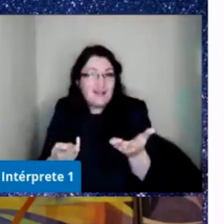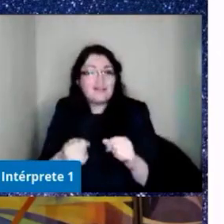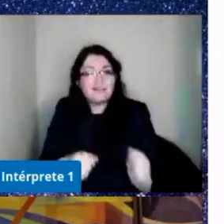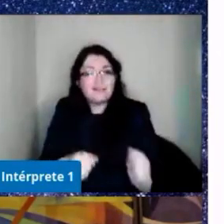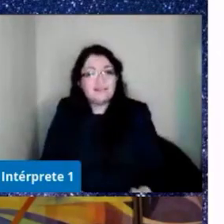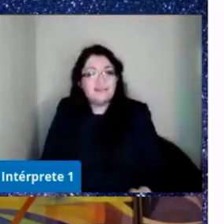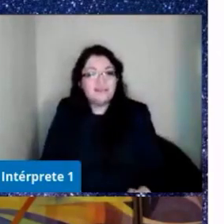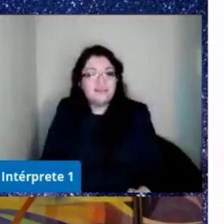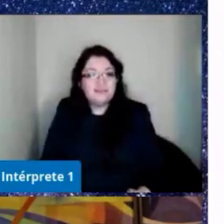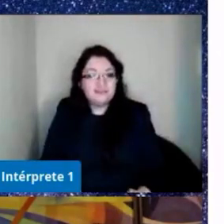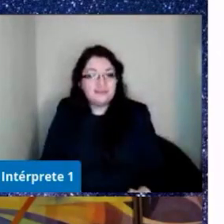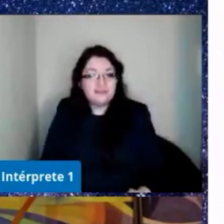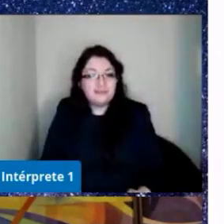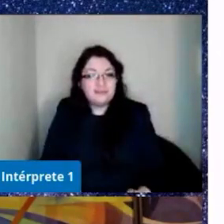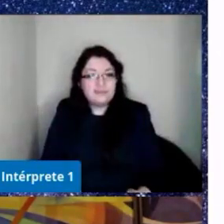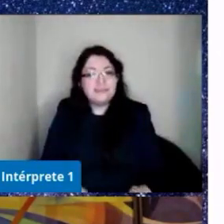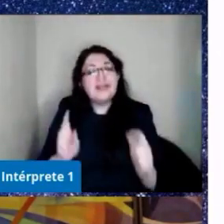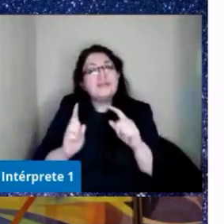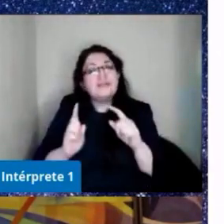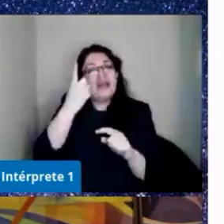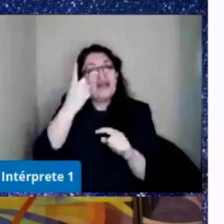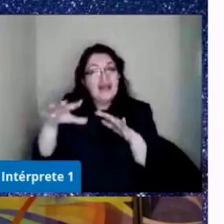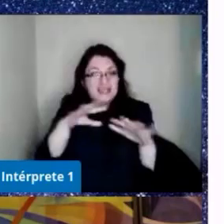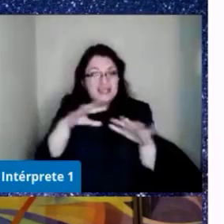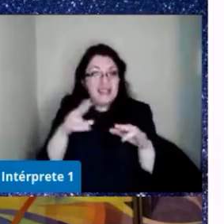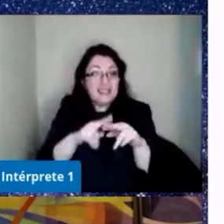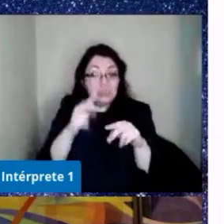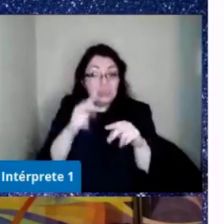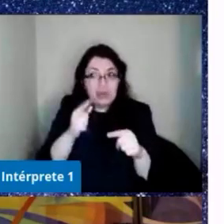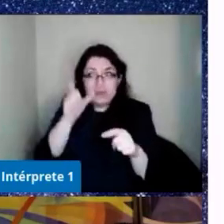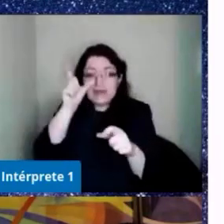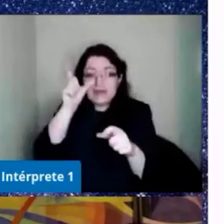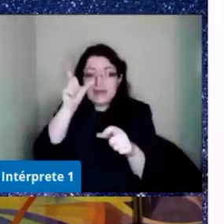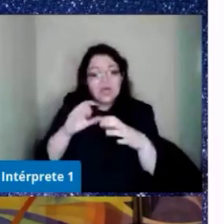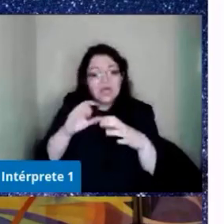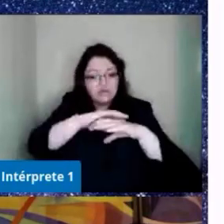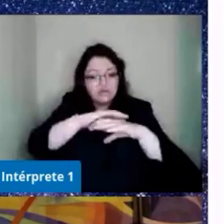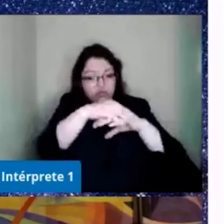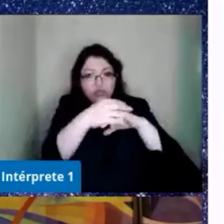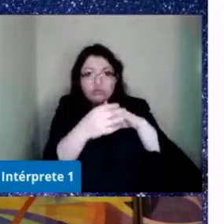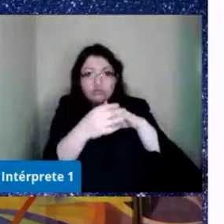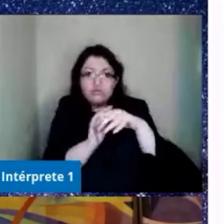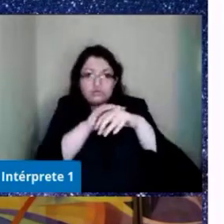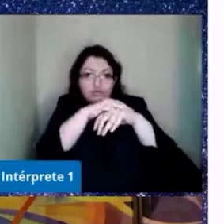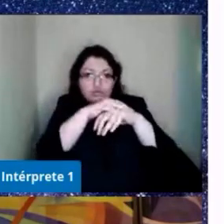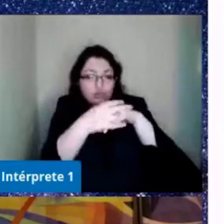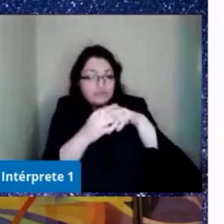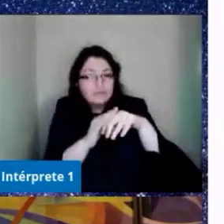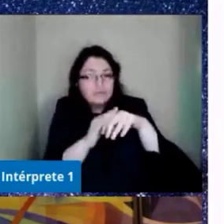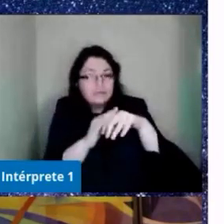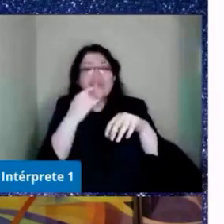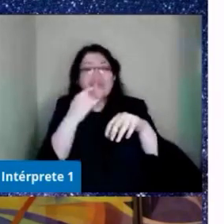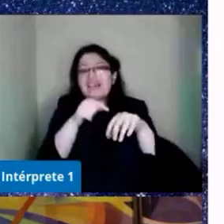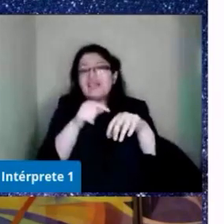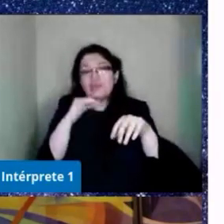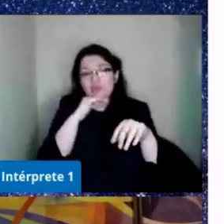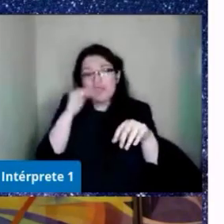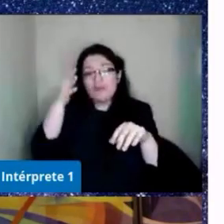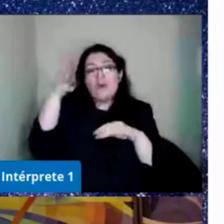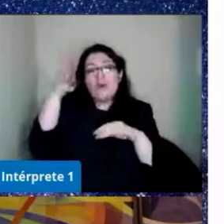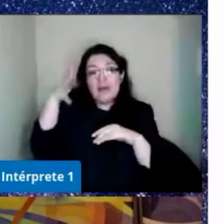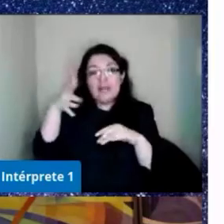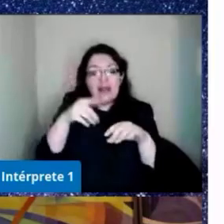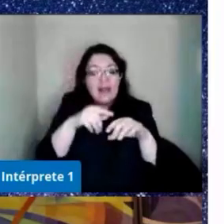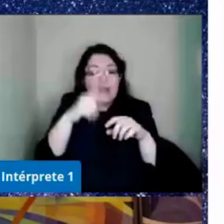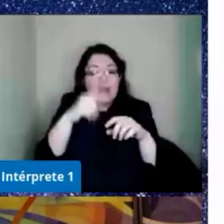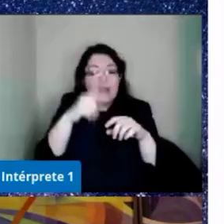estas primeras actividades. Ver a personas tocando estos modelos que usamos para hacer estas charlas, con las caras muy felices,